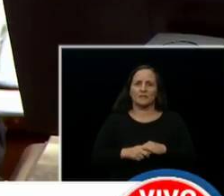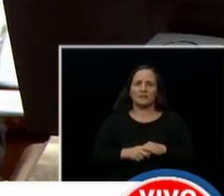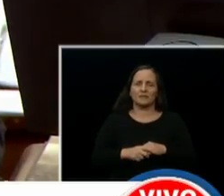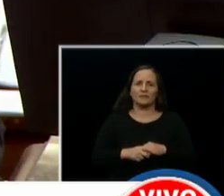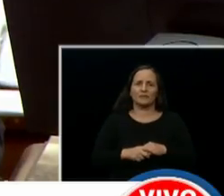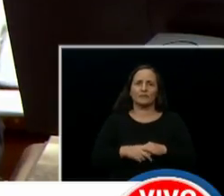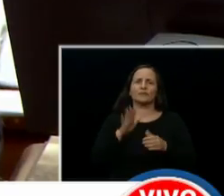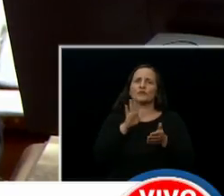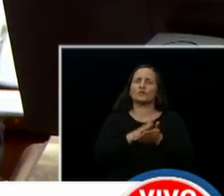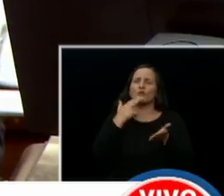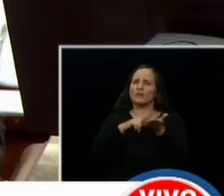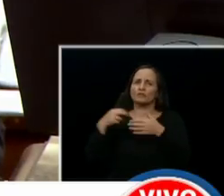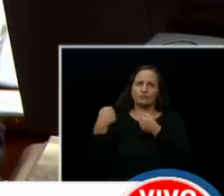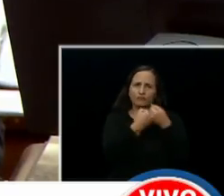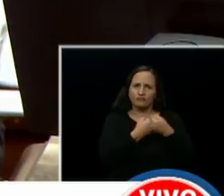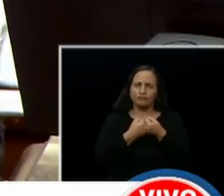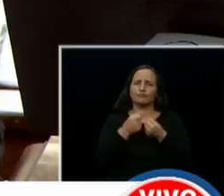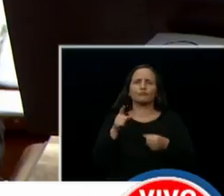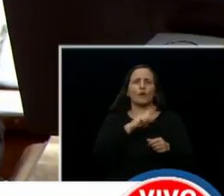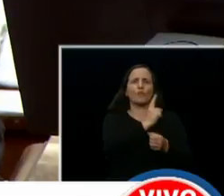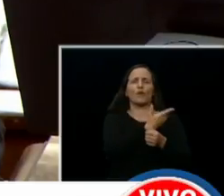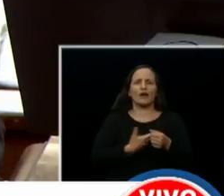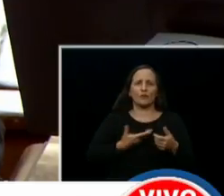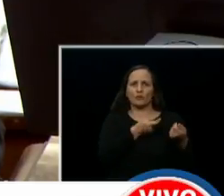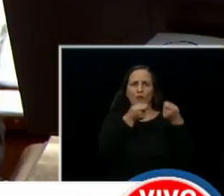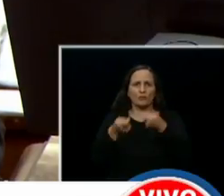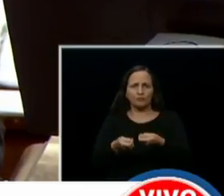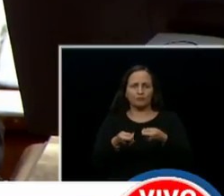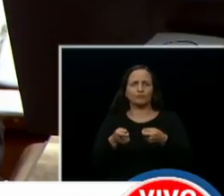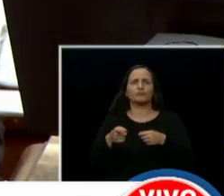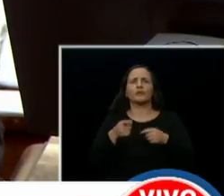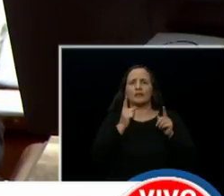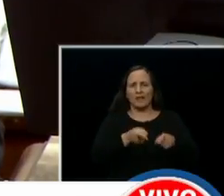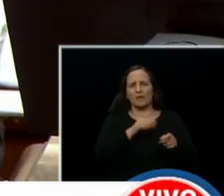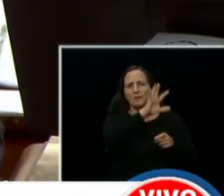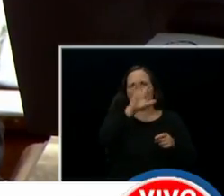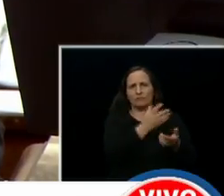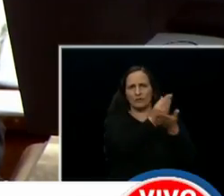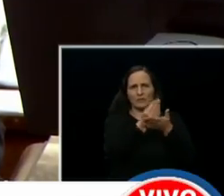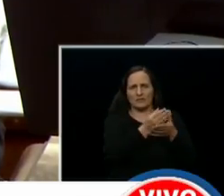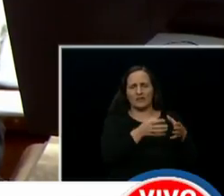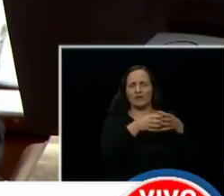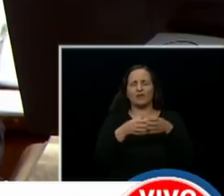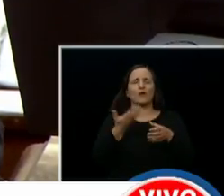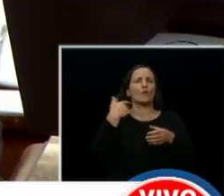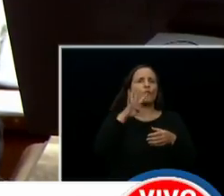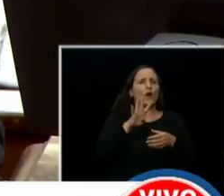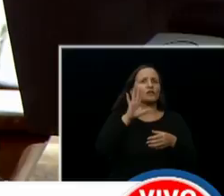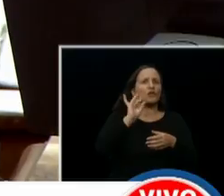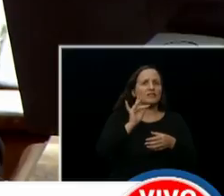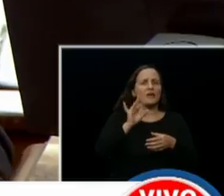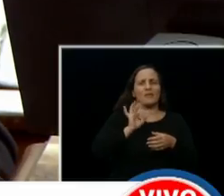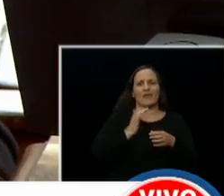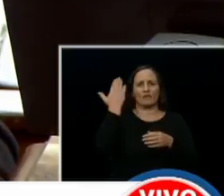consenso fiscal suscripto por el poder ejecutivo nacional y representantes de las provincias el 4 de diciembre de